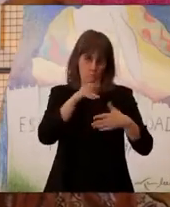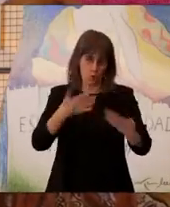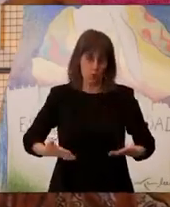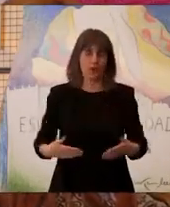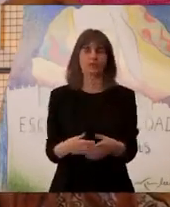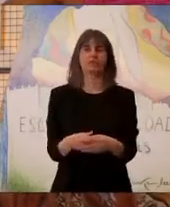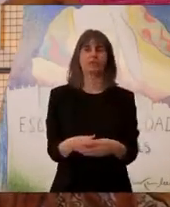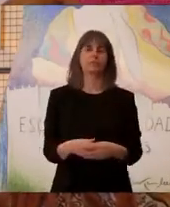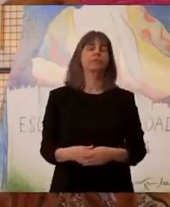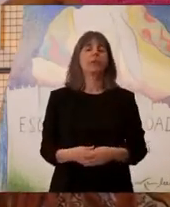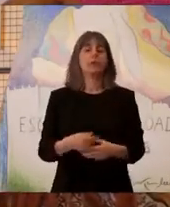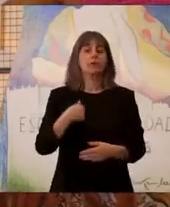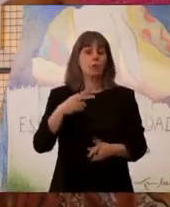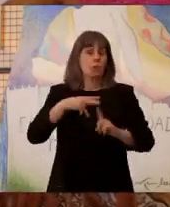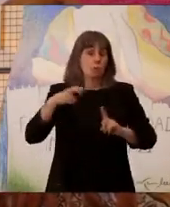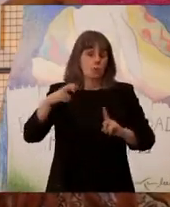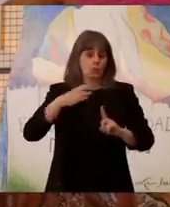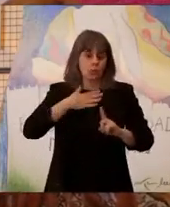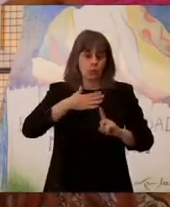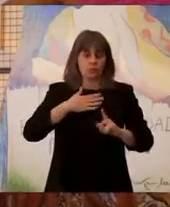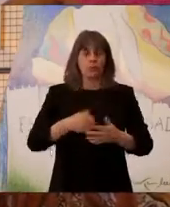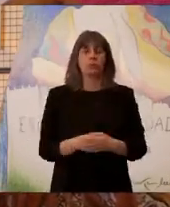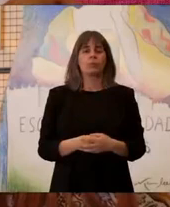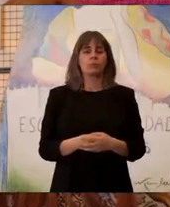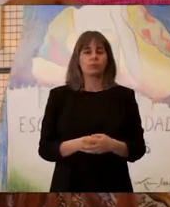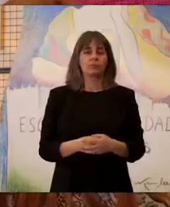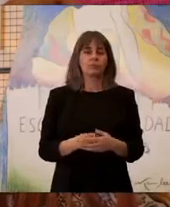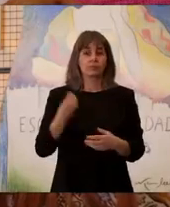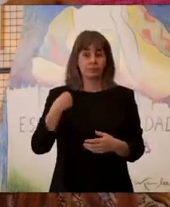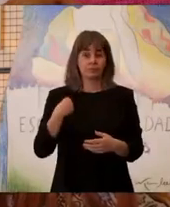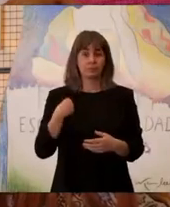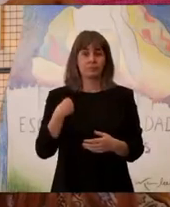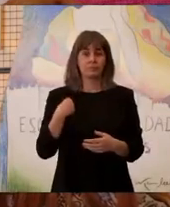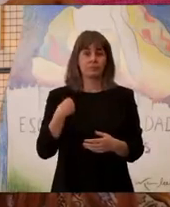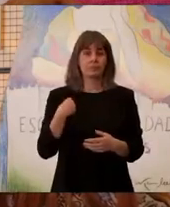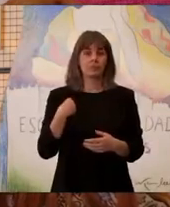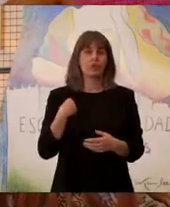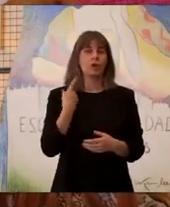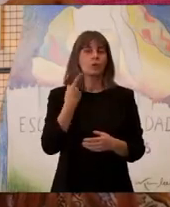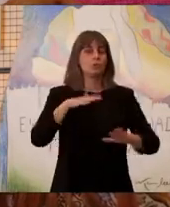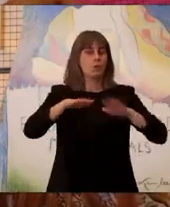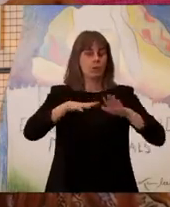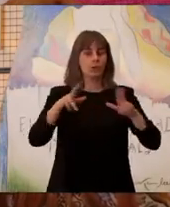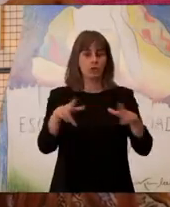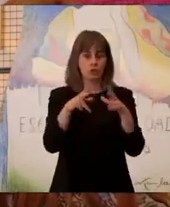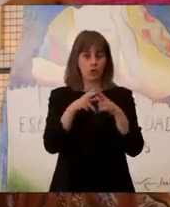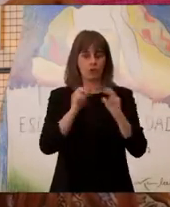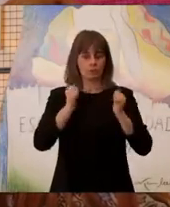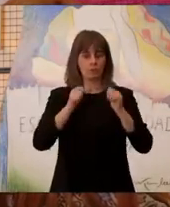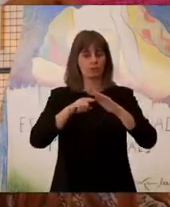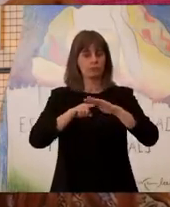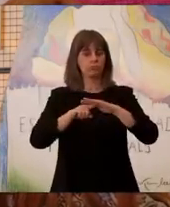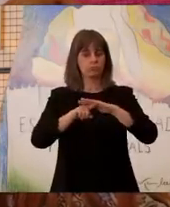Mira desde mi punto de vista precisamente cuando un movimiento social avanza